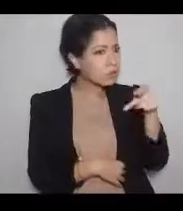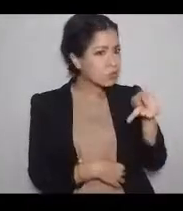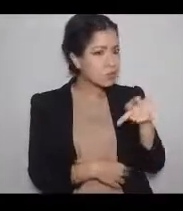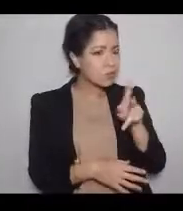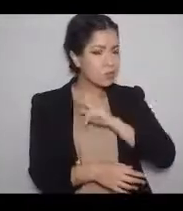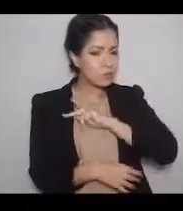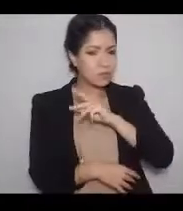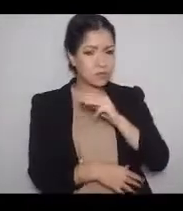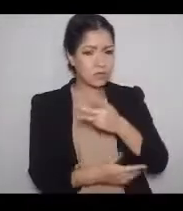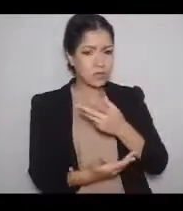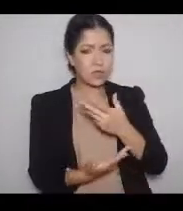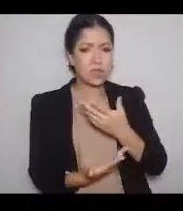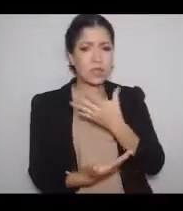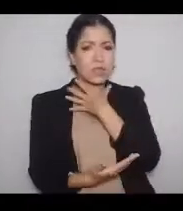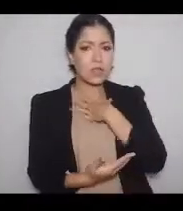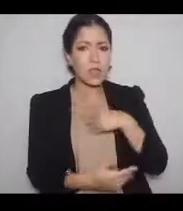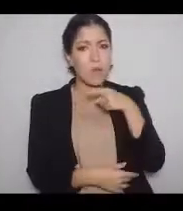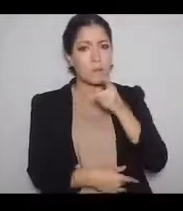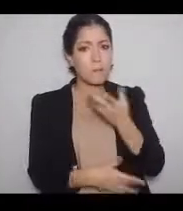Podía ser obscena.